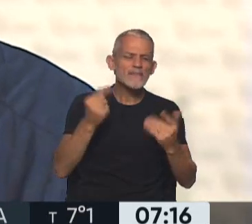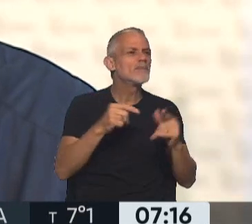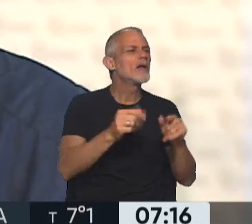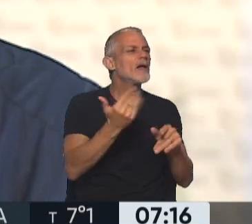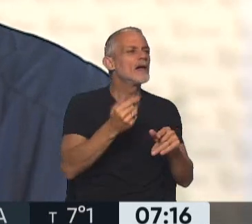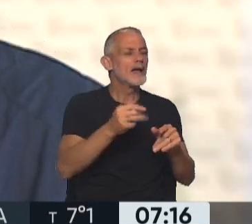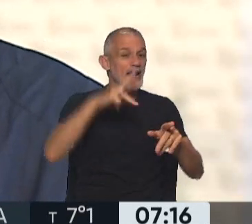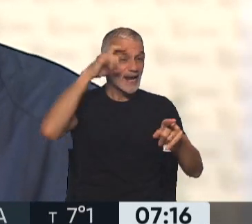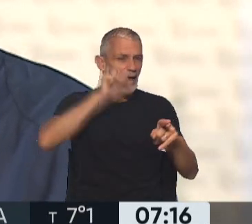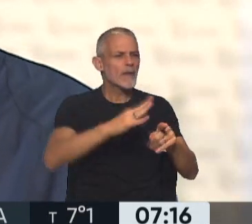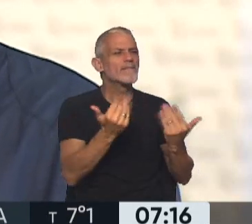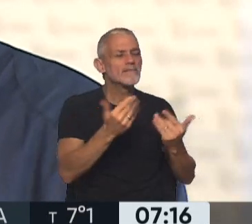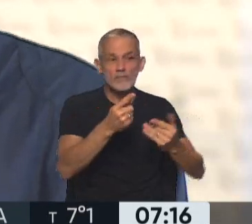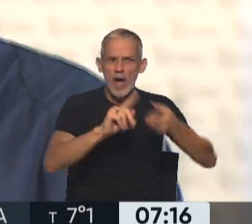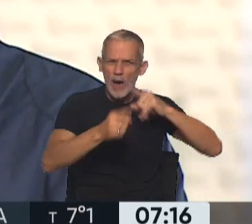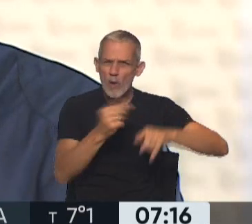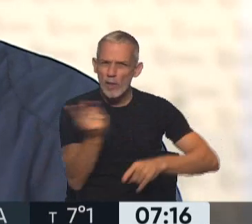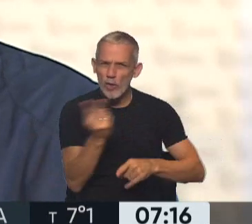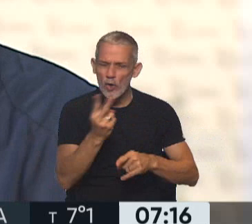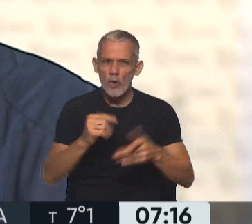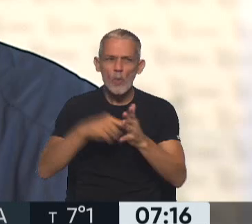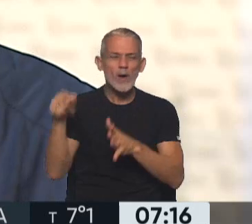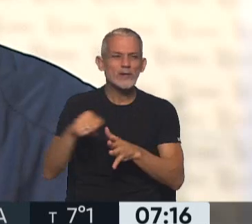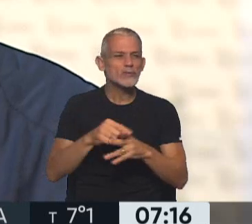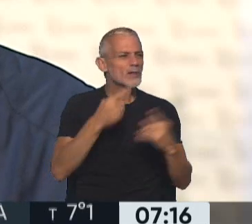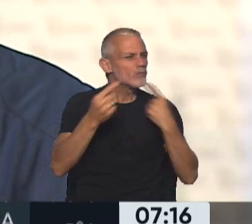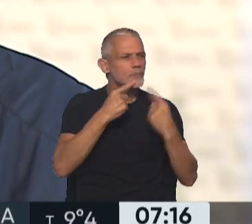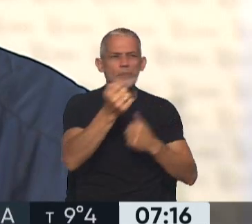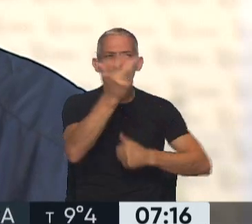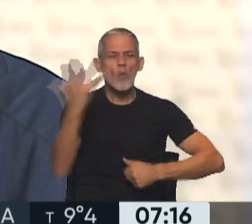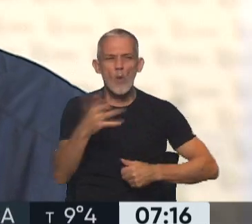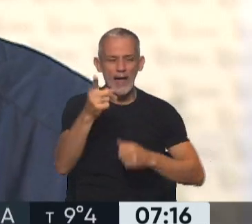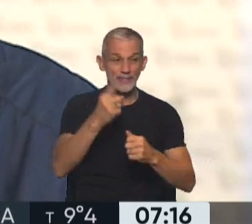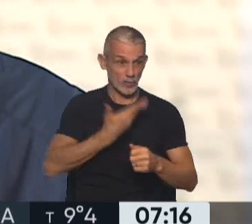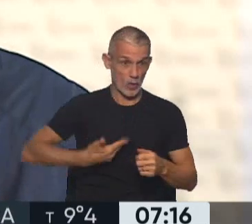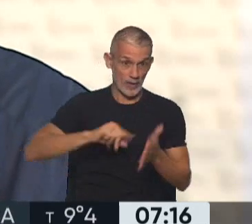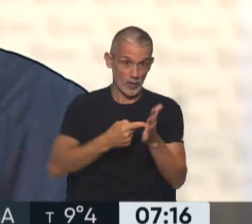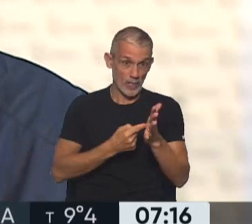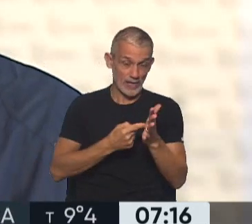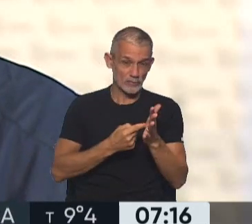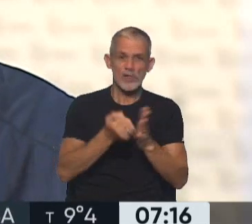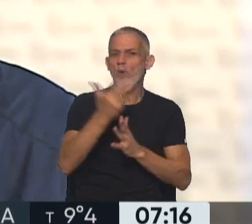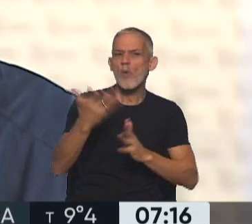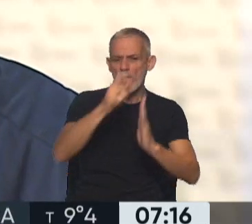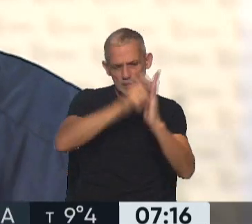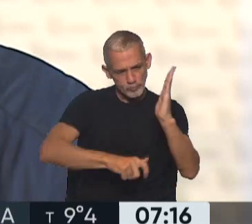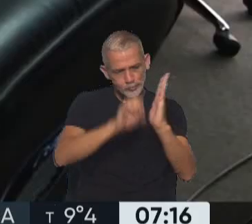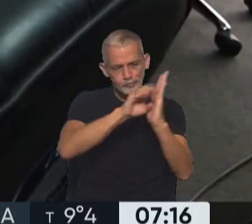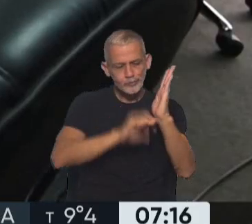RENAPER con relación al alcance de ese convenio y la cantidad de consultas que había hecho el gobierno de la ciudad, teniendo en cuenta que